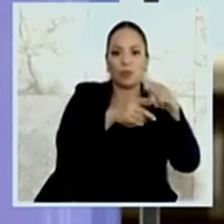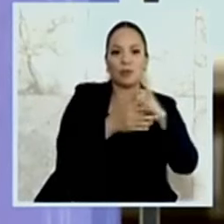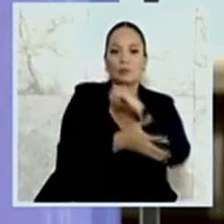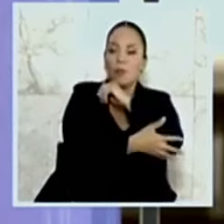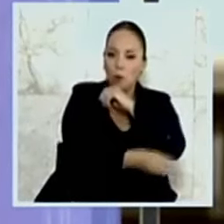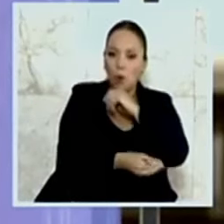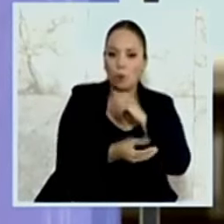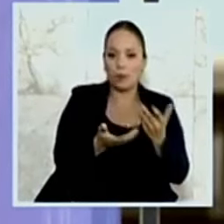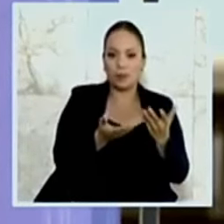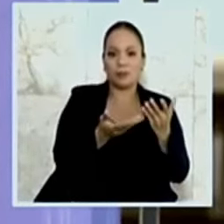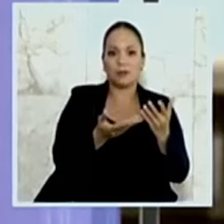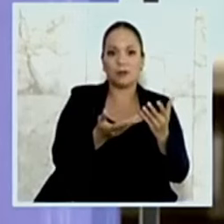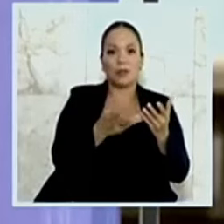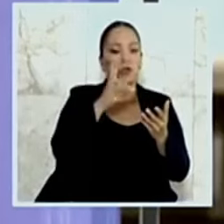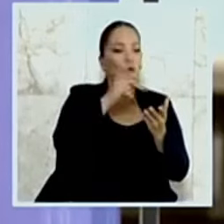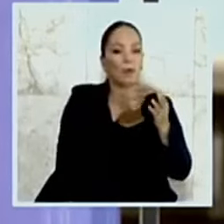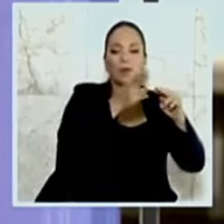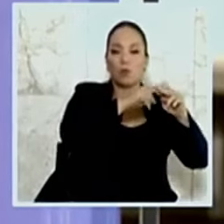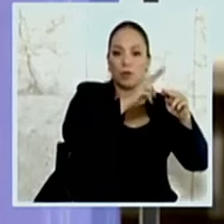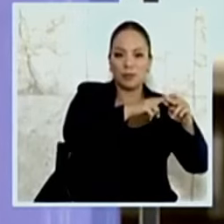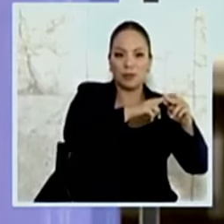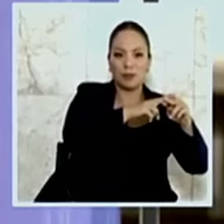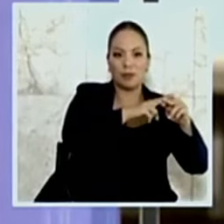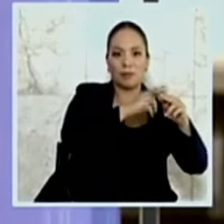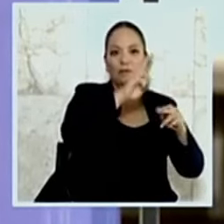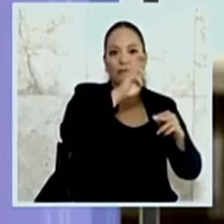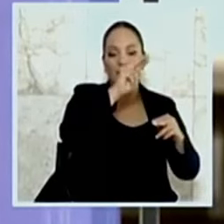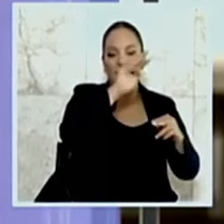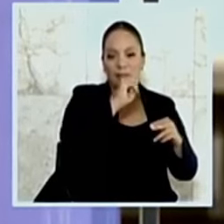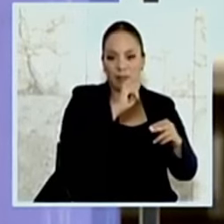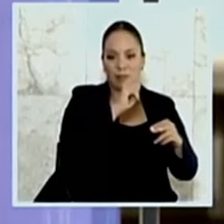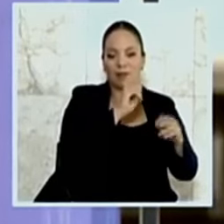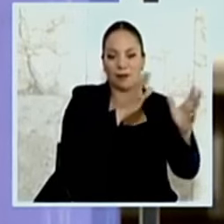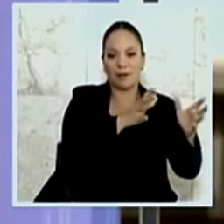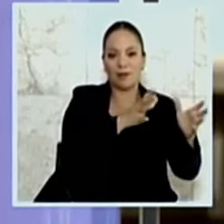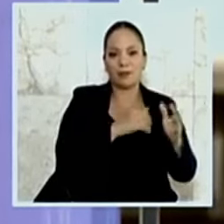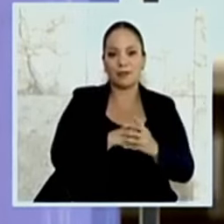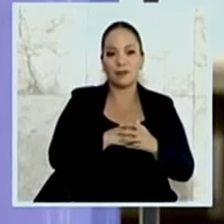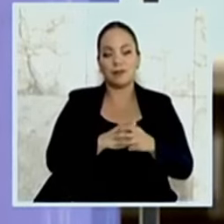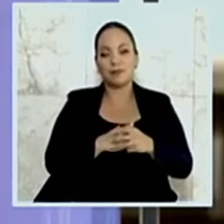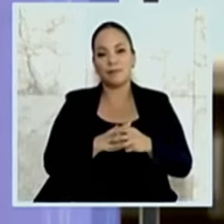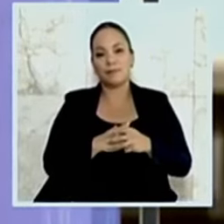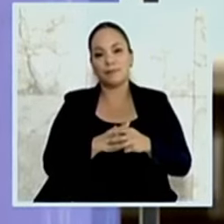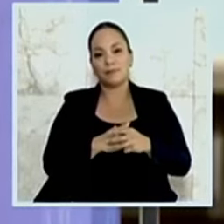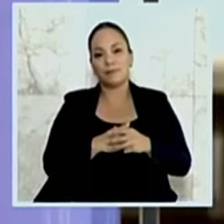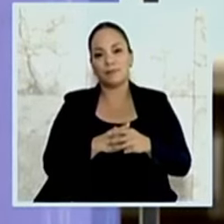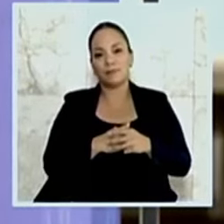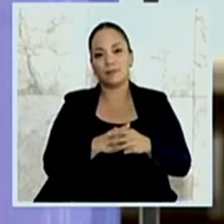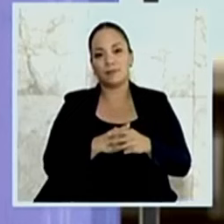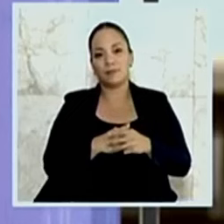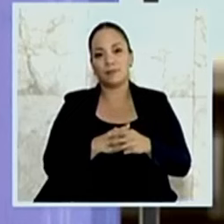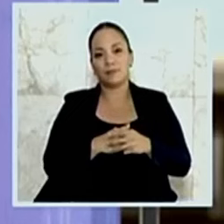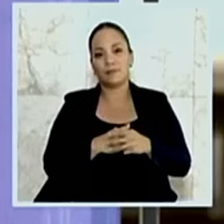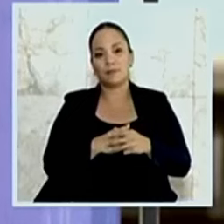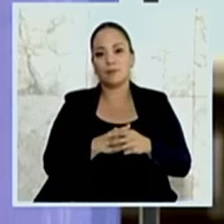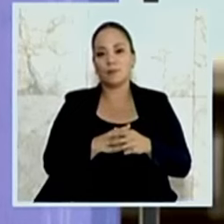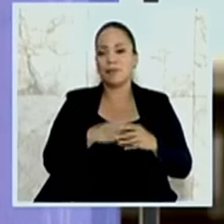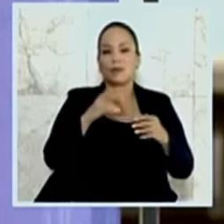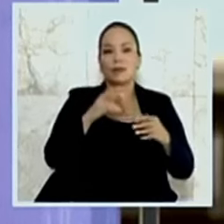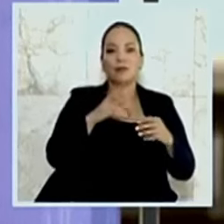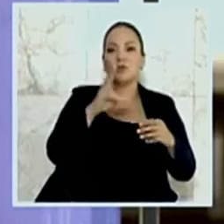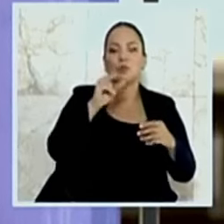elusión los instrumentos, para quitarle a cientos de miles de emprendedores